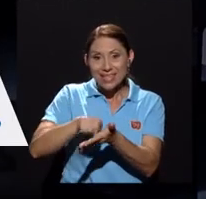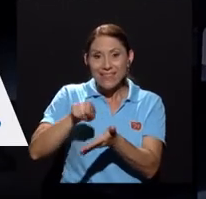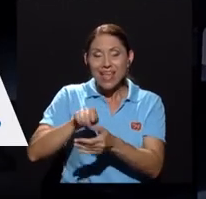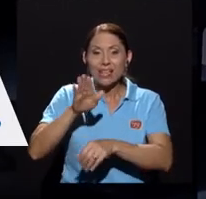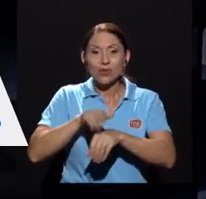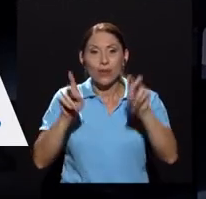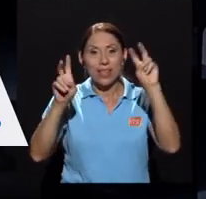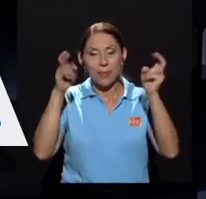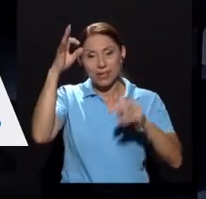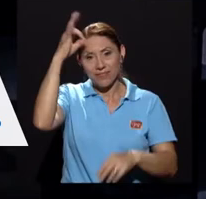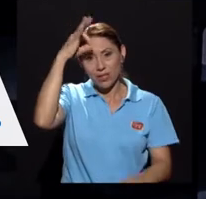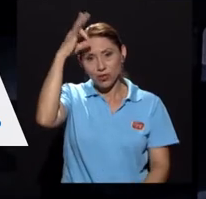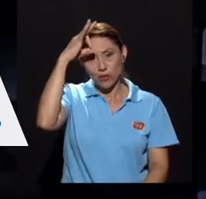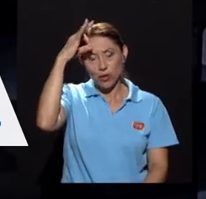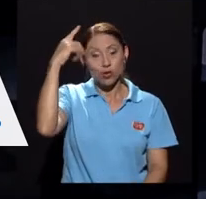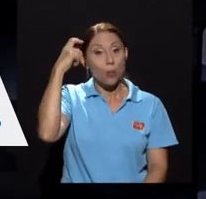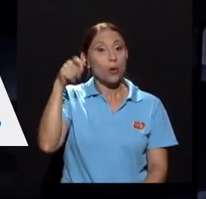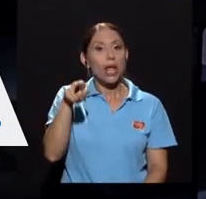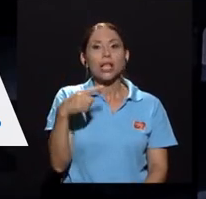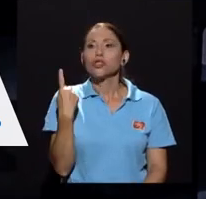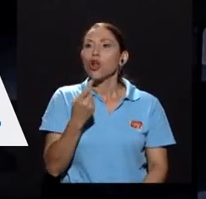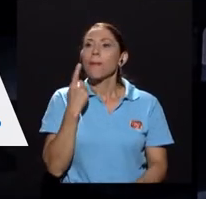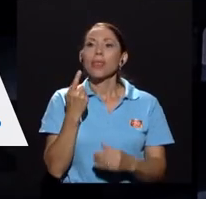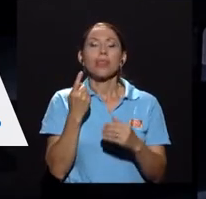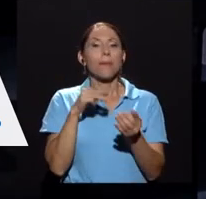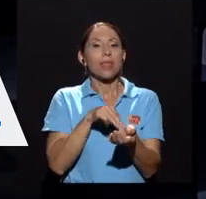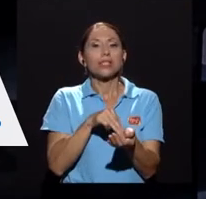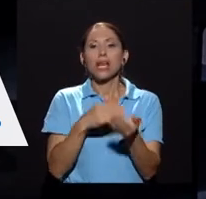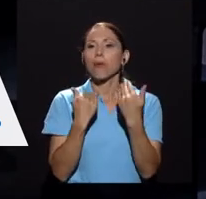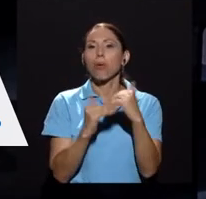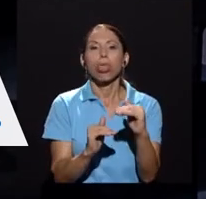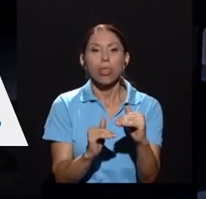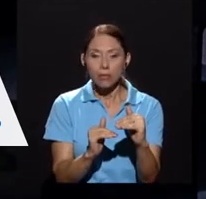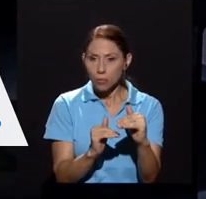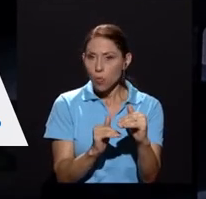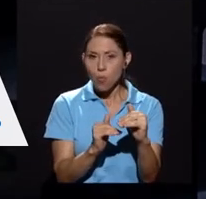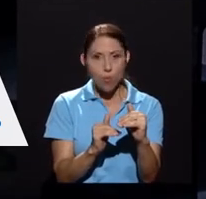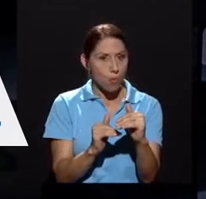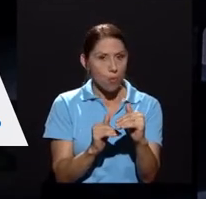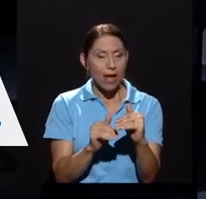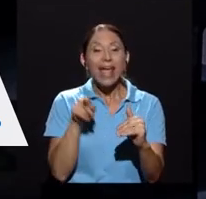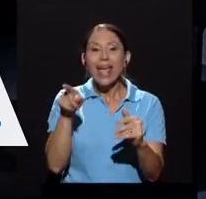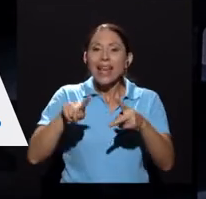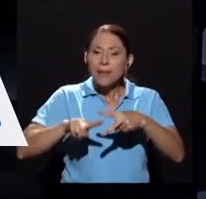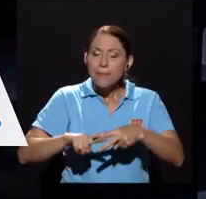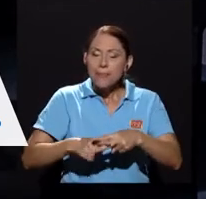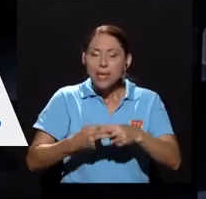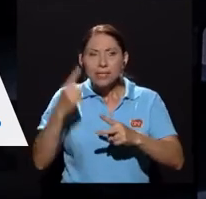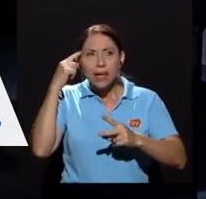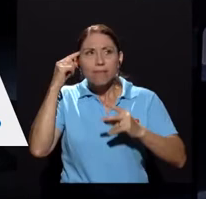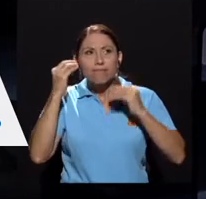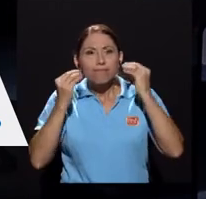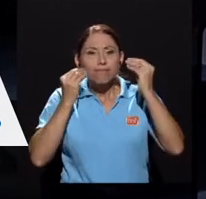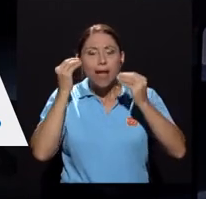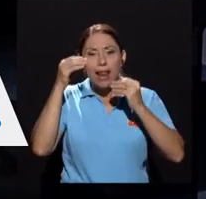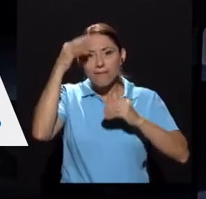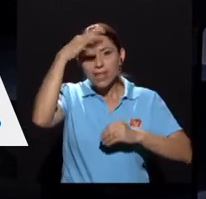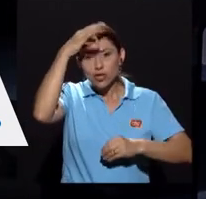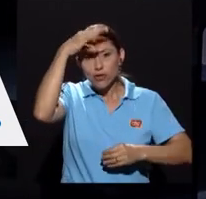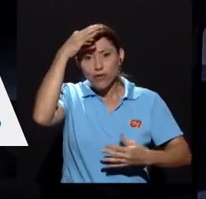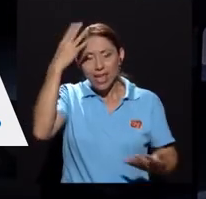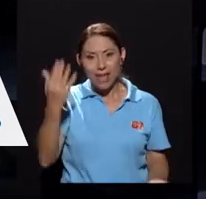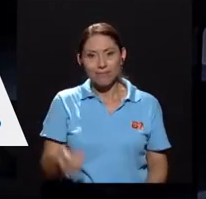porque no se queda con sólo el tema de la de la medicina sino que empieza a entrar a la filosofía claro y por eso tal vez